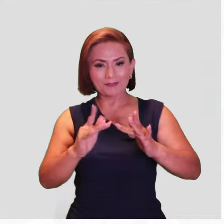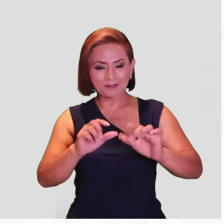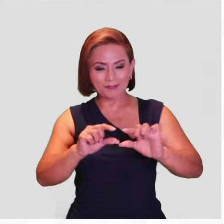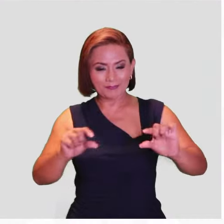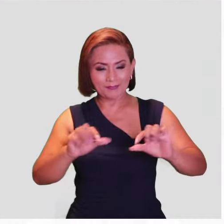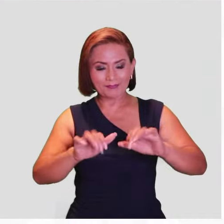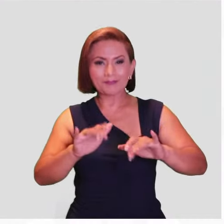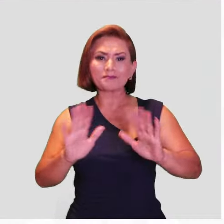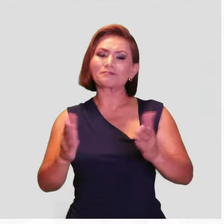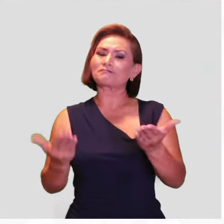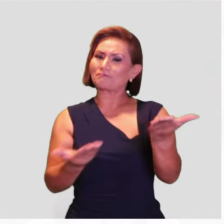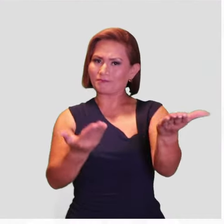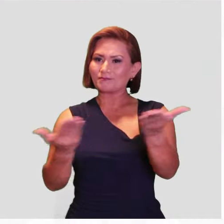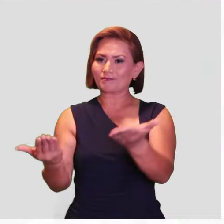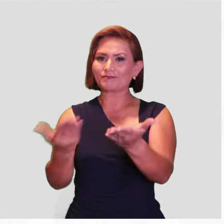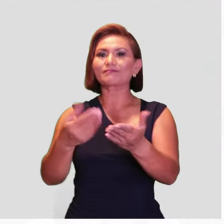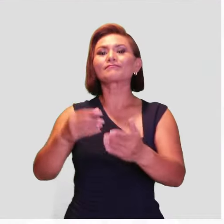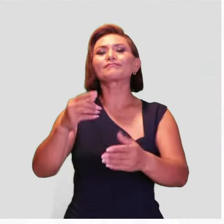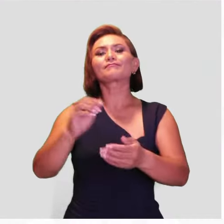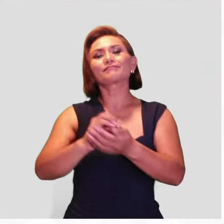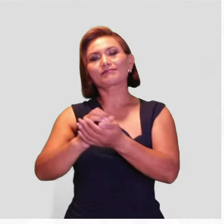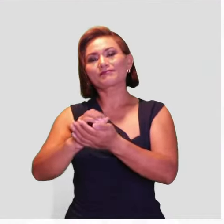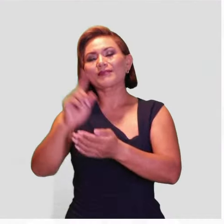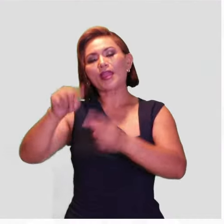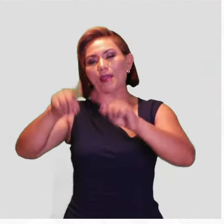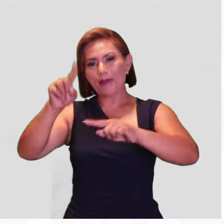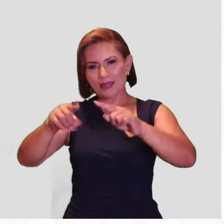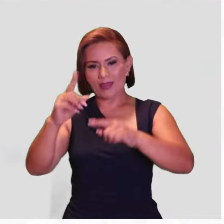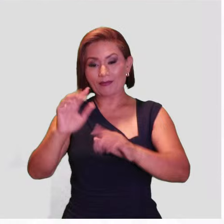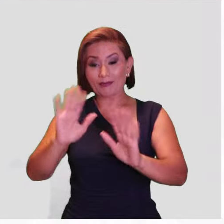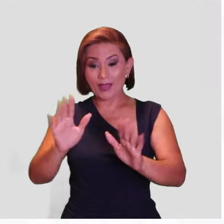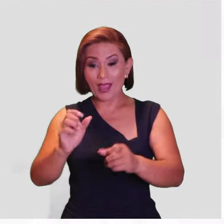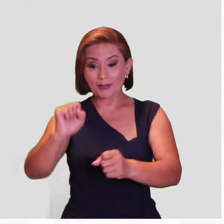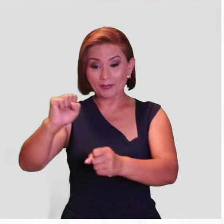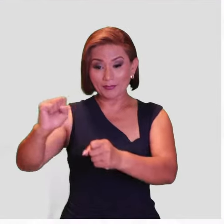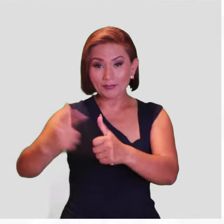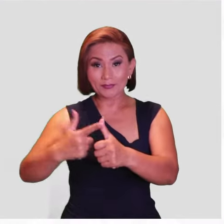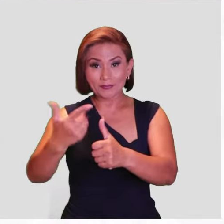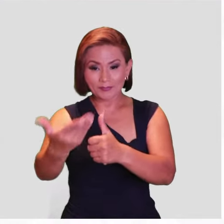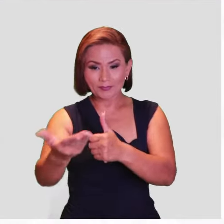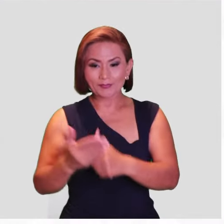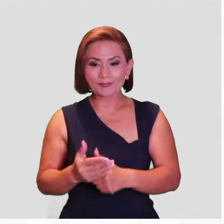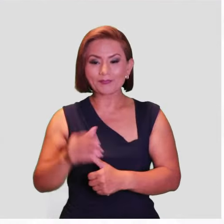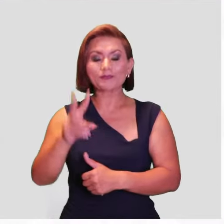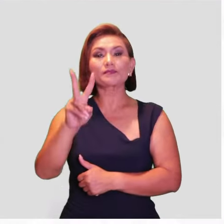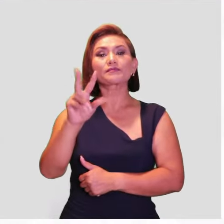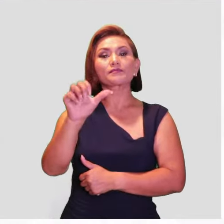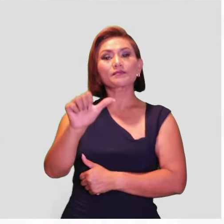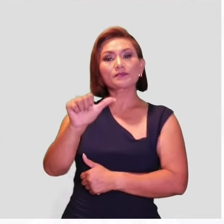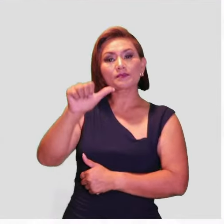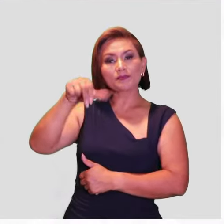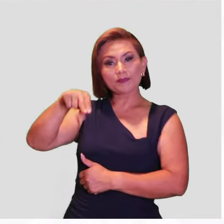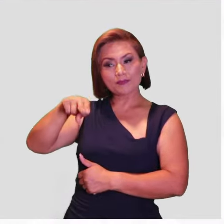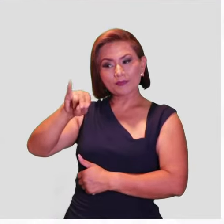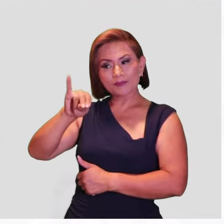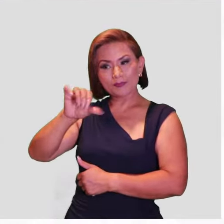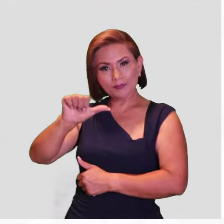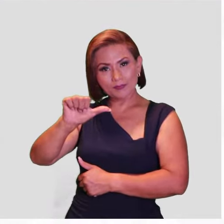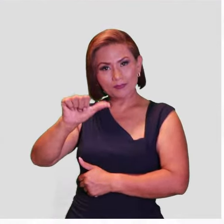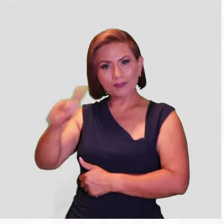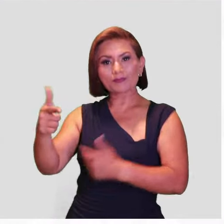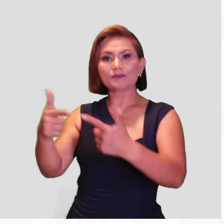en el orden en el que lo vayan solicitando. Y bien, tenemos ya inscrita a la candidata Vania Camacho, candidata